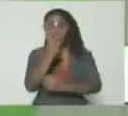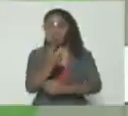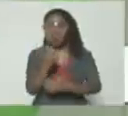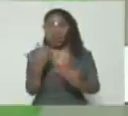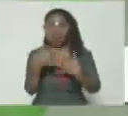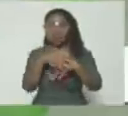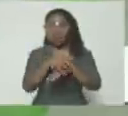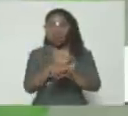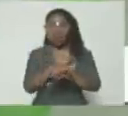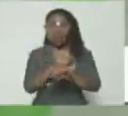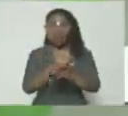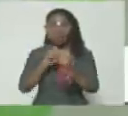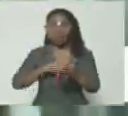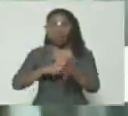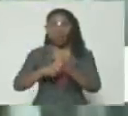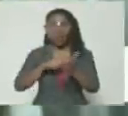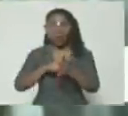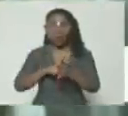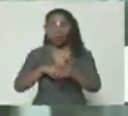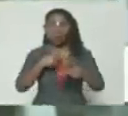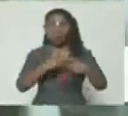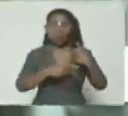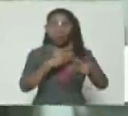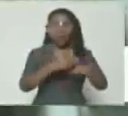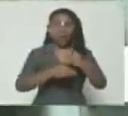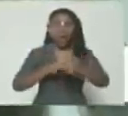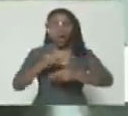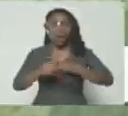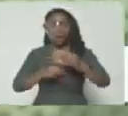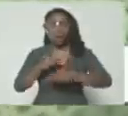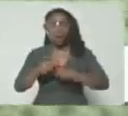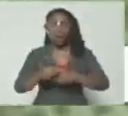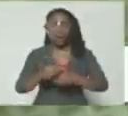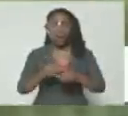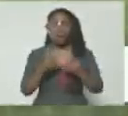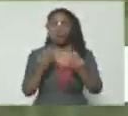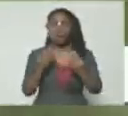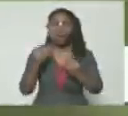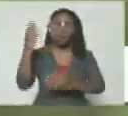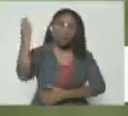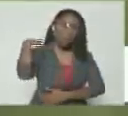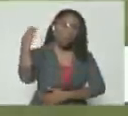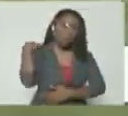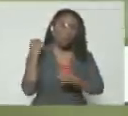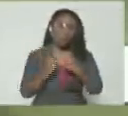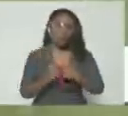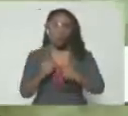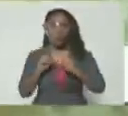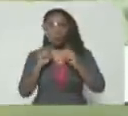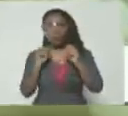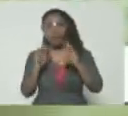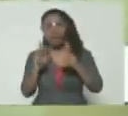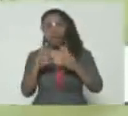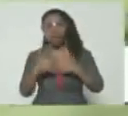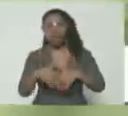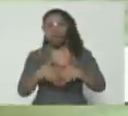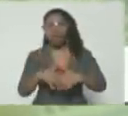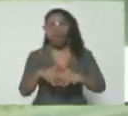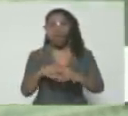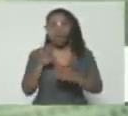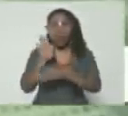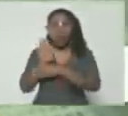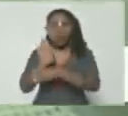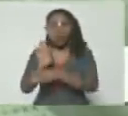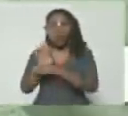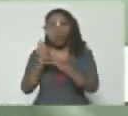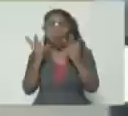integral técnico-productiva al conglomerado Puro Lomo. En esta oportunidad, en la planta de incubación.